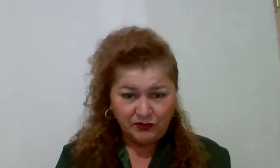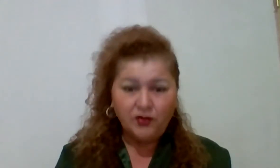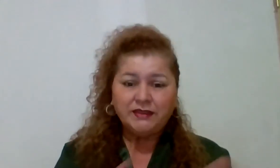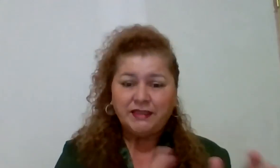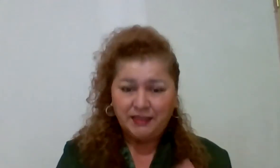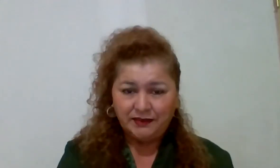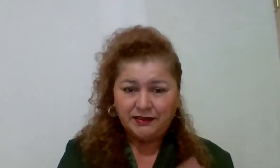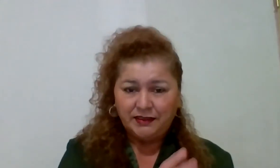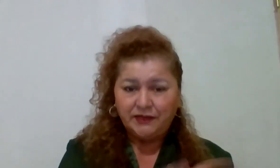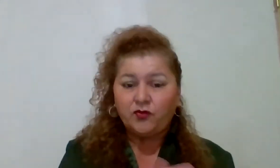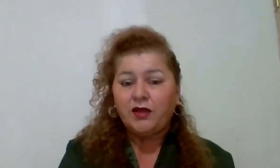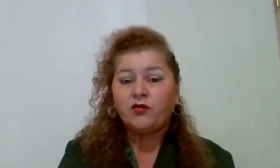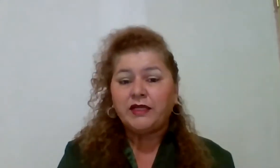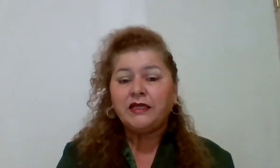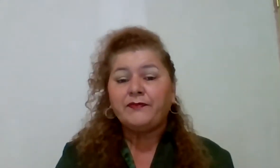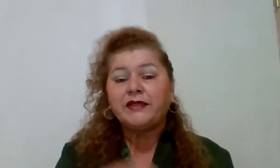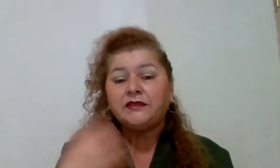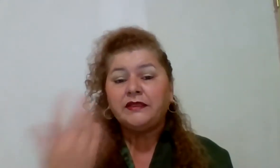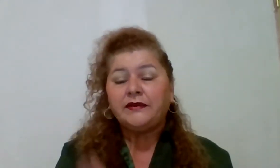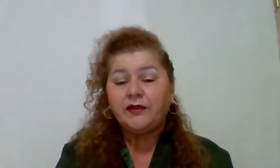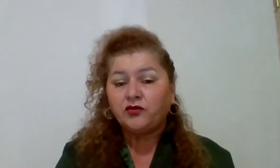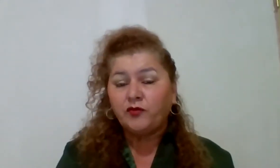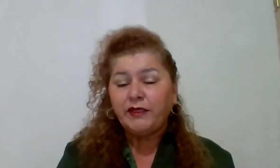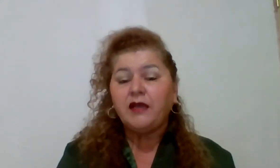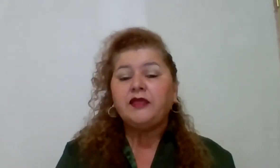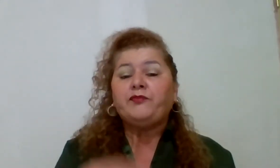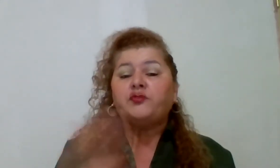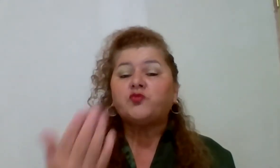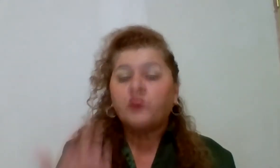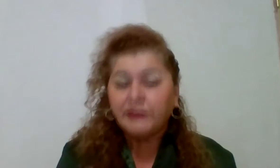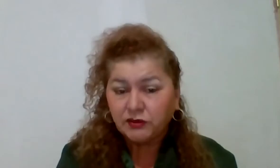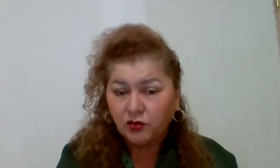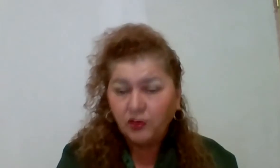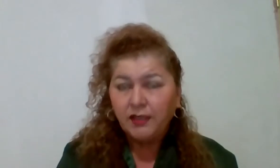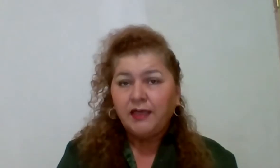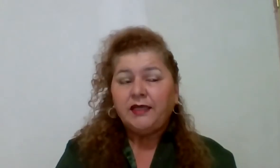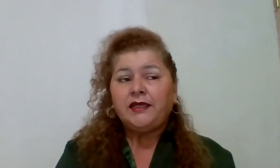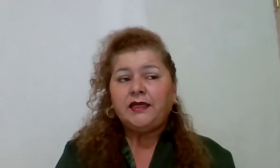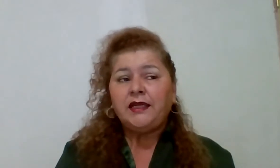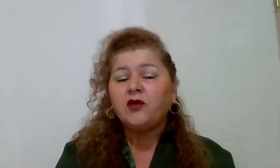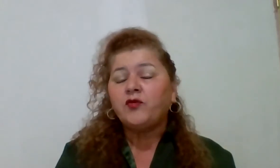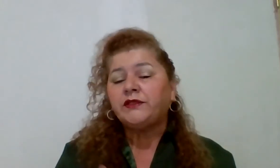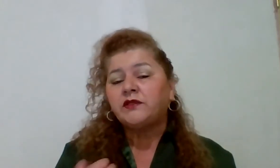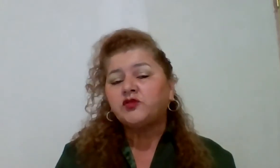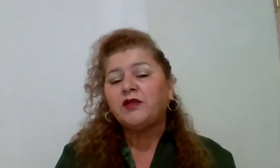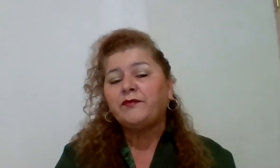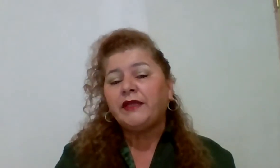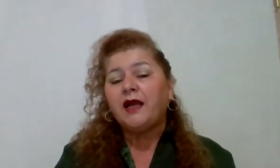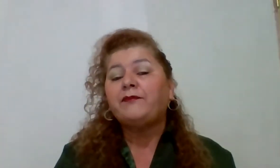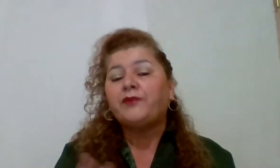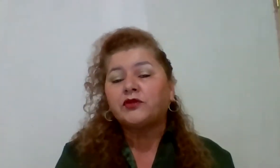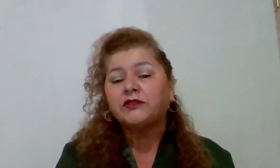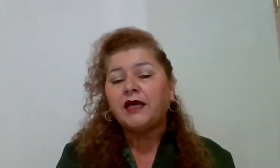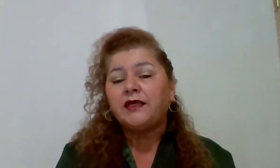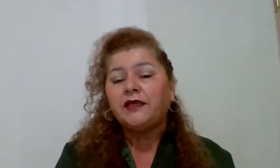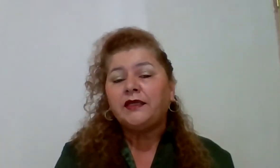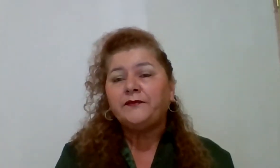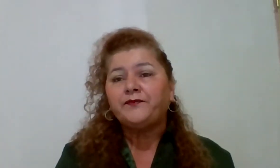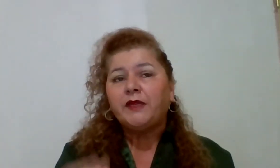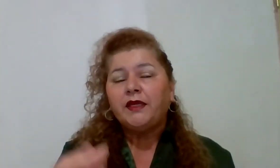directo de colaborar en la parte económica y, por supuesto, La Copetarosú también